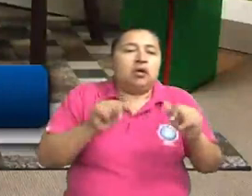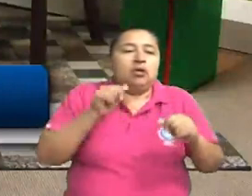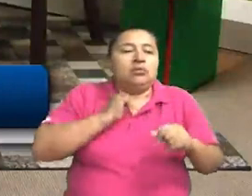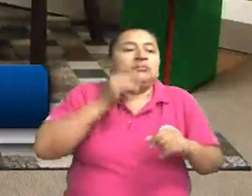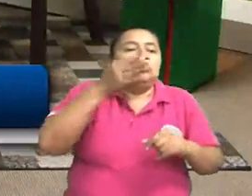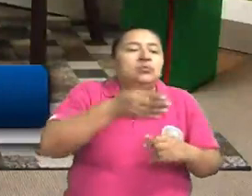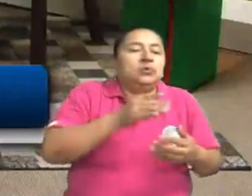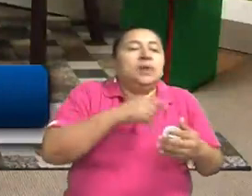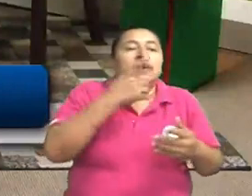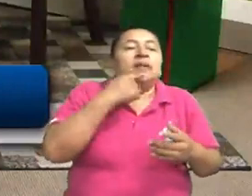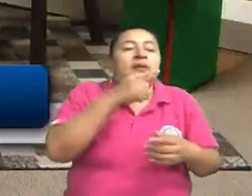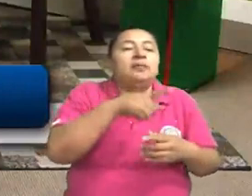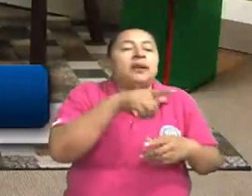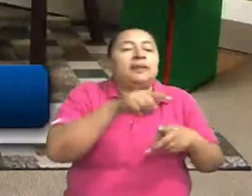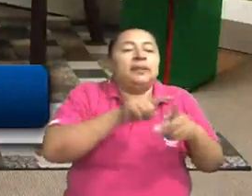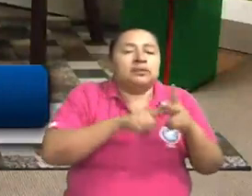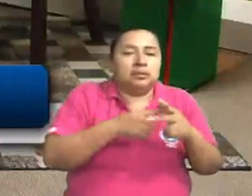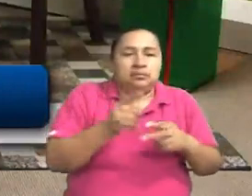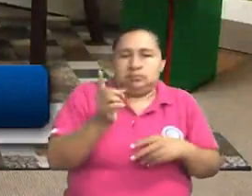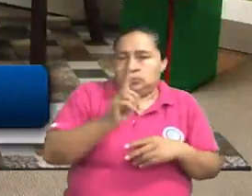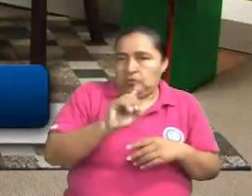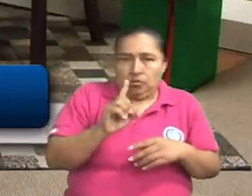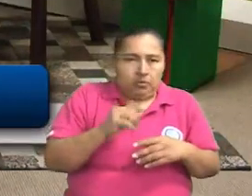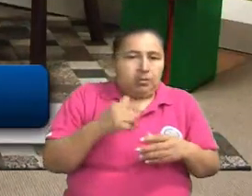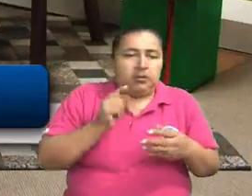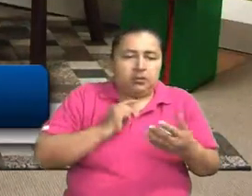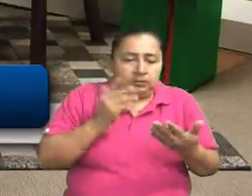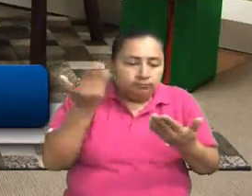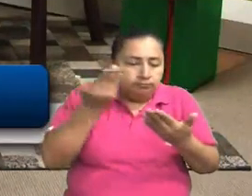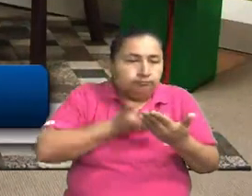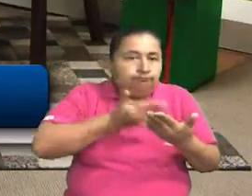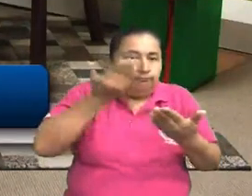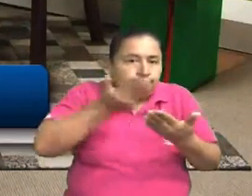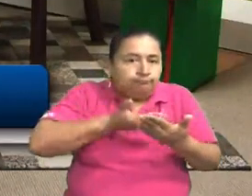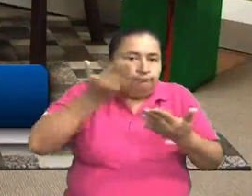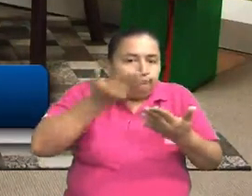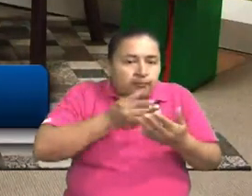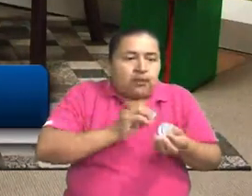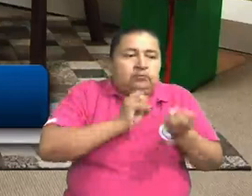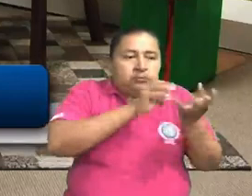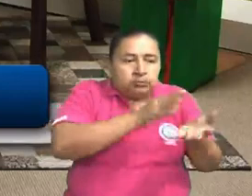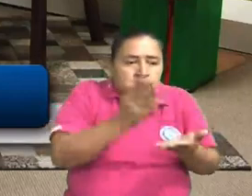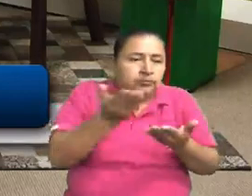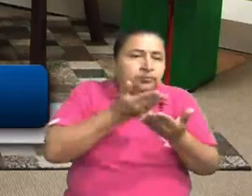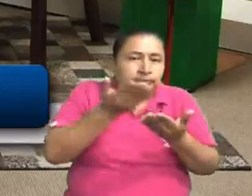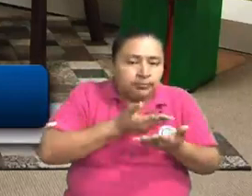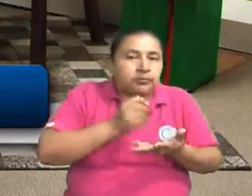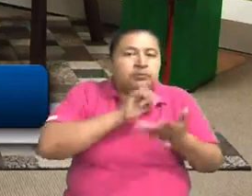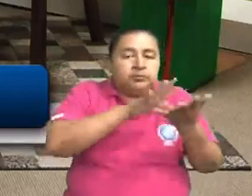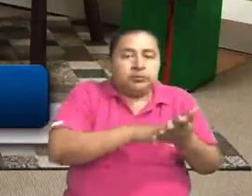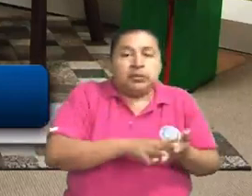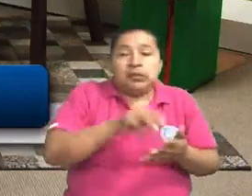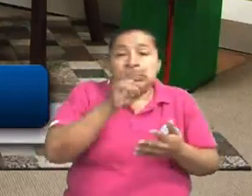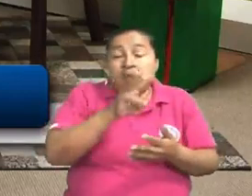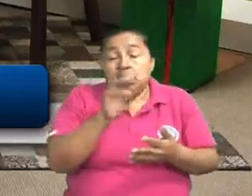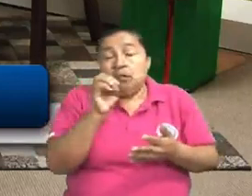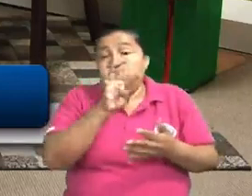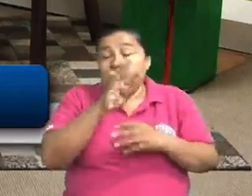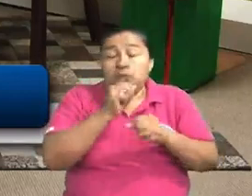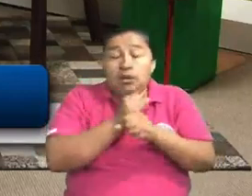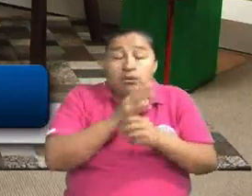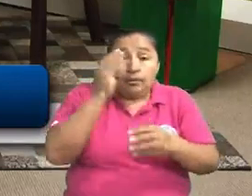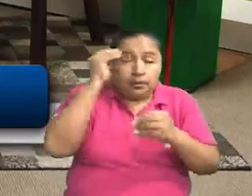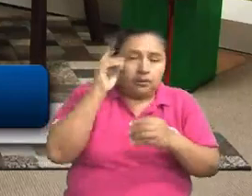no dijeron van a empezar a hacer, no, lleva todo un pensum claro. Académico, entonces esto requiere, no son 3-4 años de